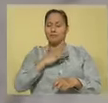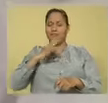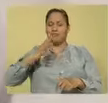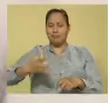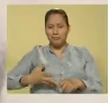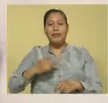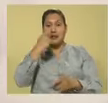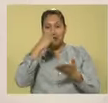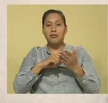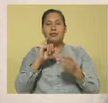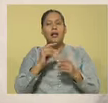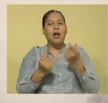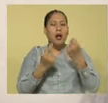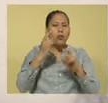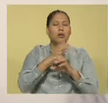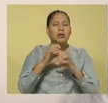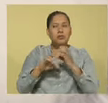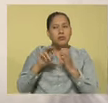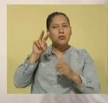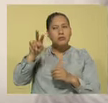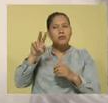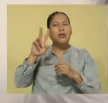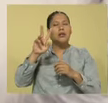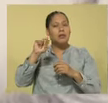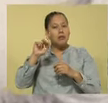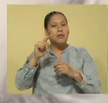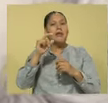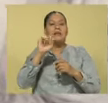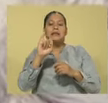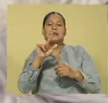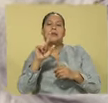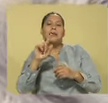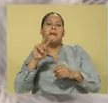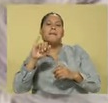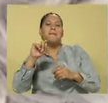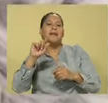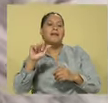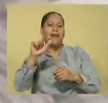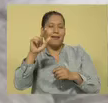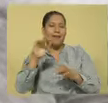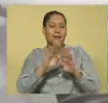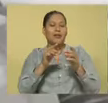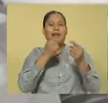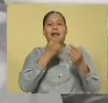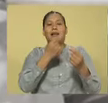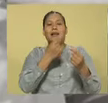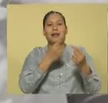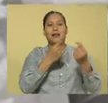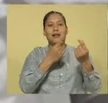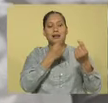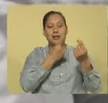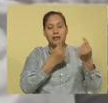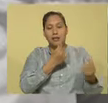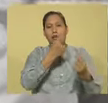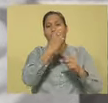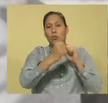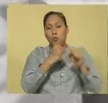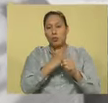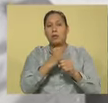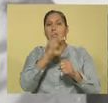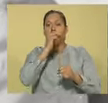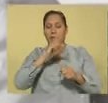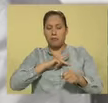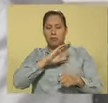Supongo. alcanzó a ver cositas que ya había yo hecho. Alcanzó a ver a Silvita. Silvita tenía 1 año cuando mi papá murió. Y sí